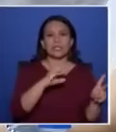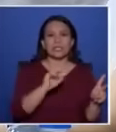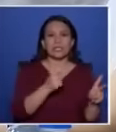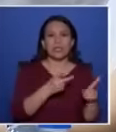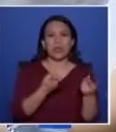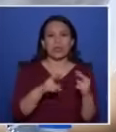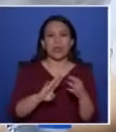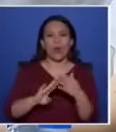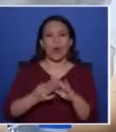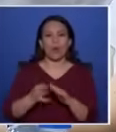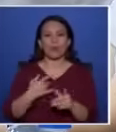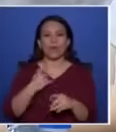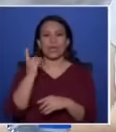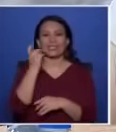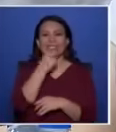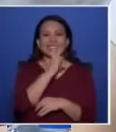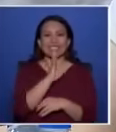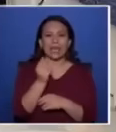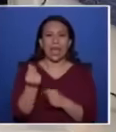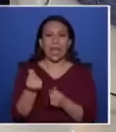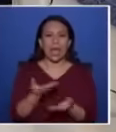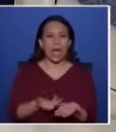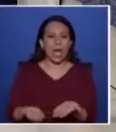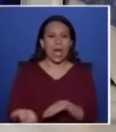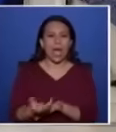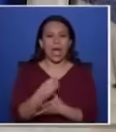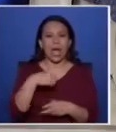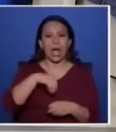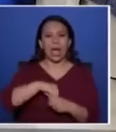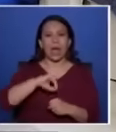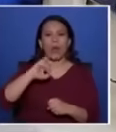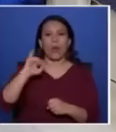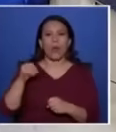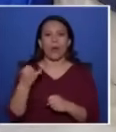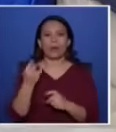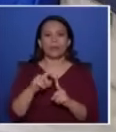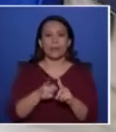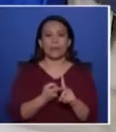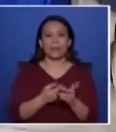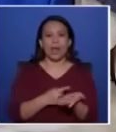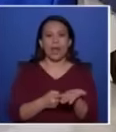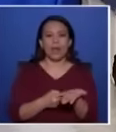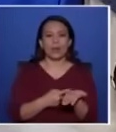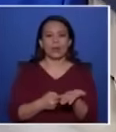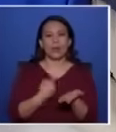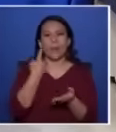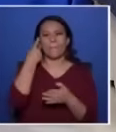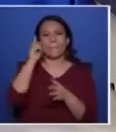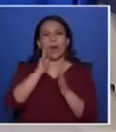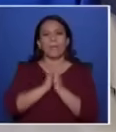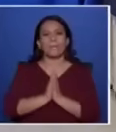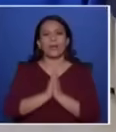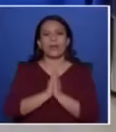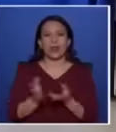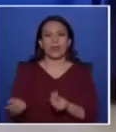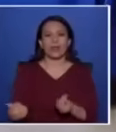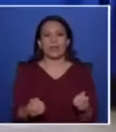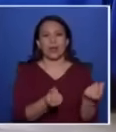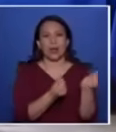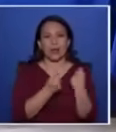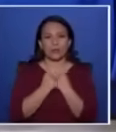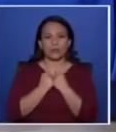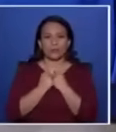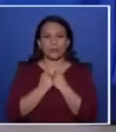mancomunidad para solicitar financiamiento extranjero. Este jueves tendrán una primera reunión para pedir estos recursos.